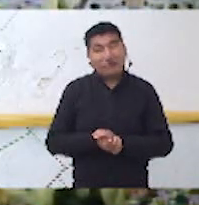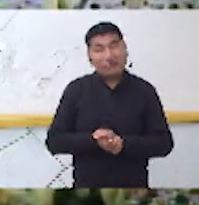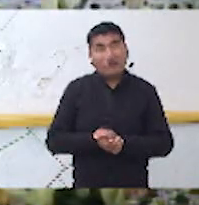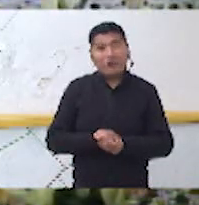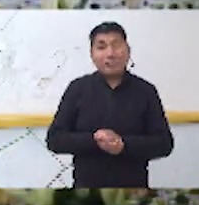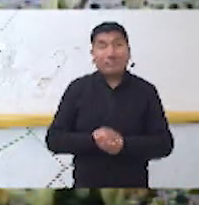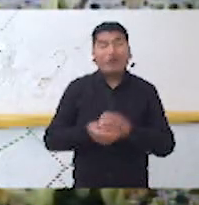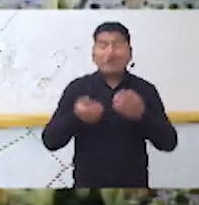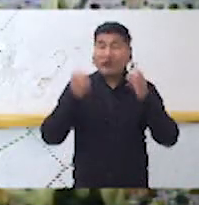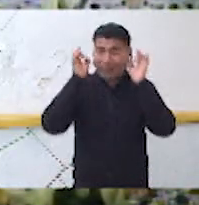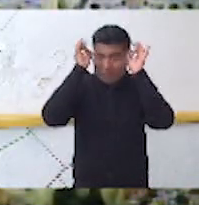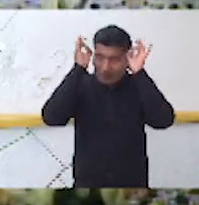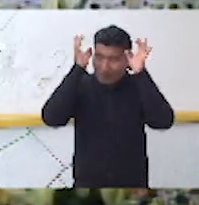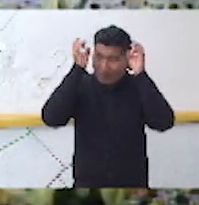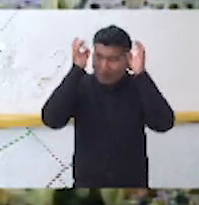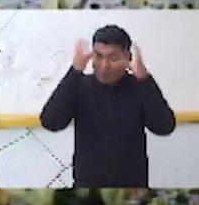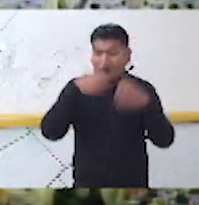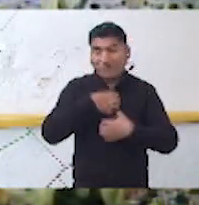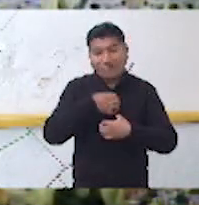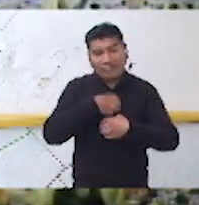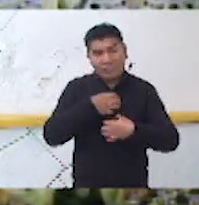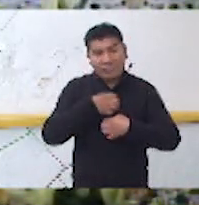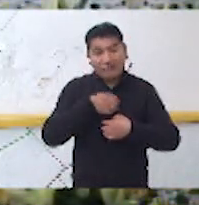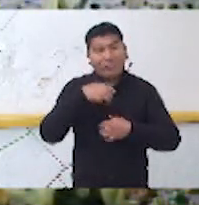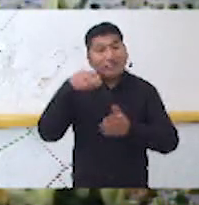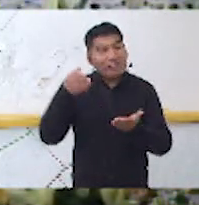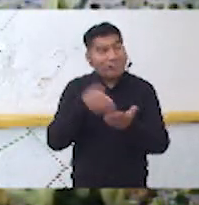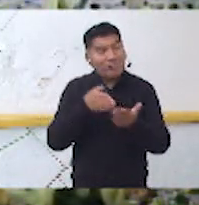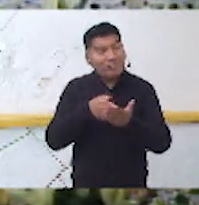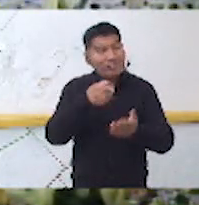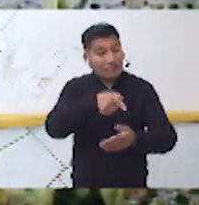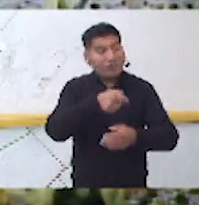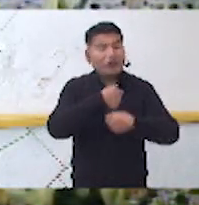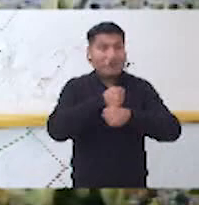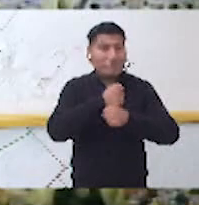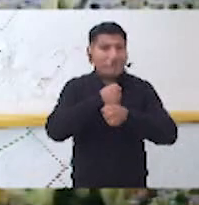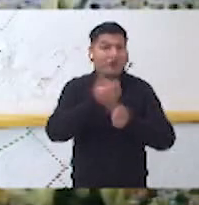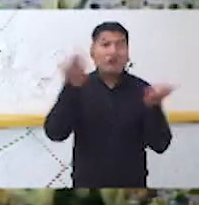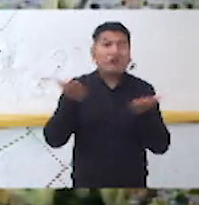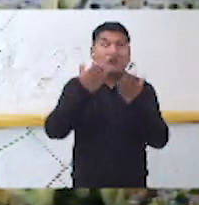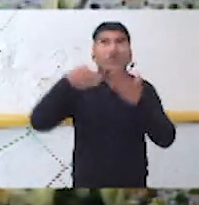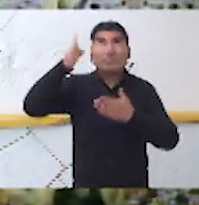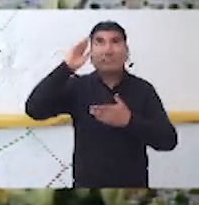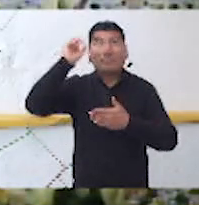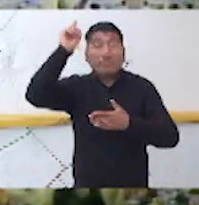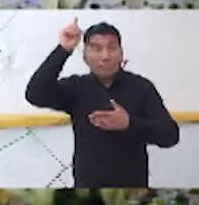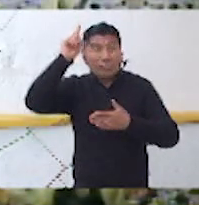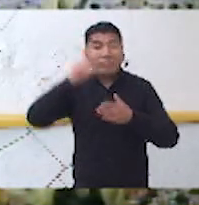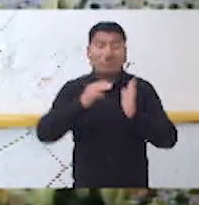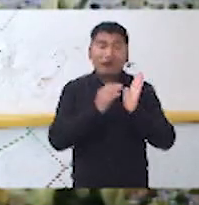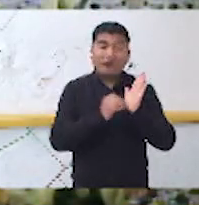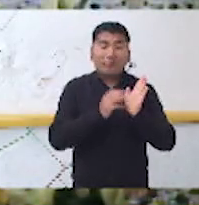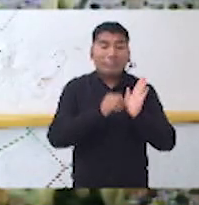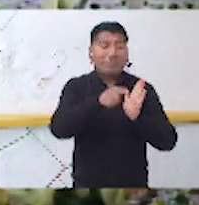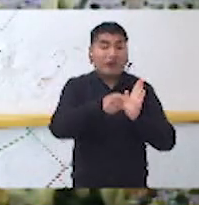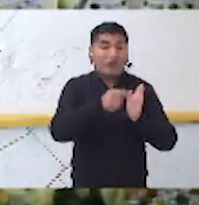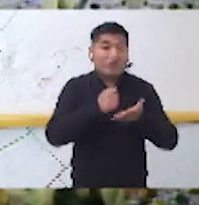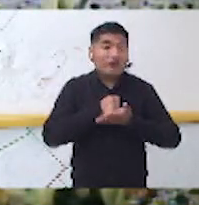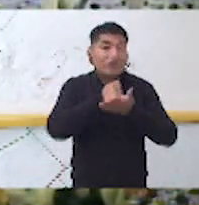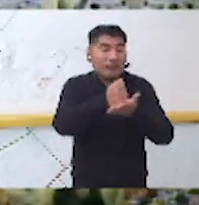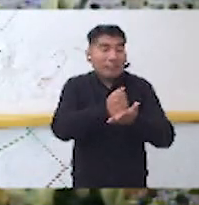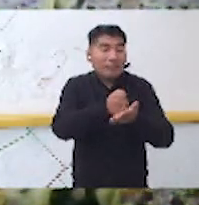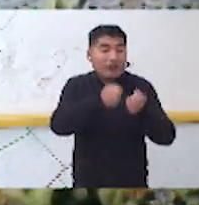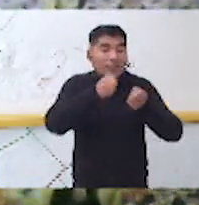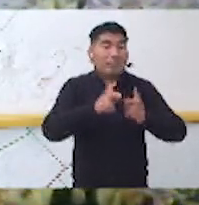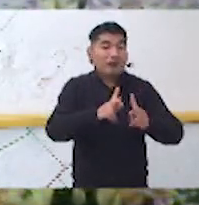Denunciamos los graves hechos que afectan la creación, don de Dios. La falta de intervención